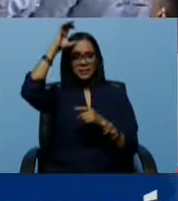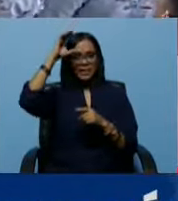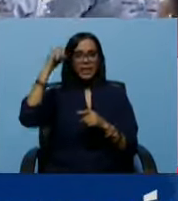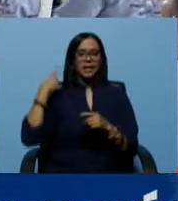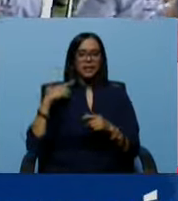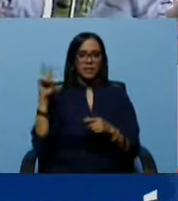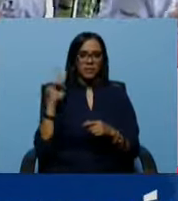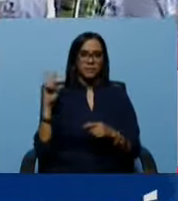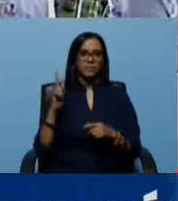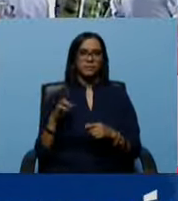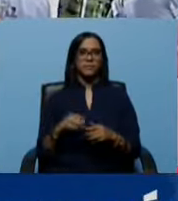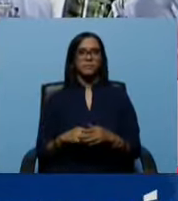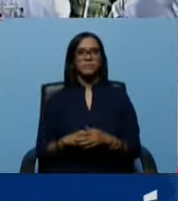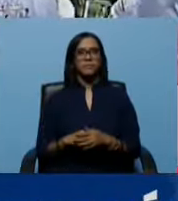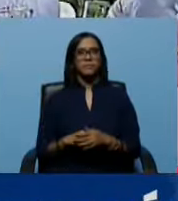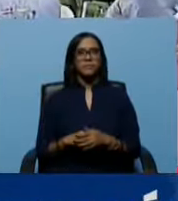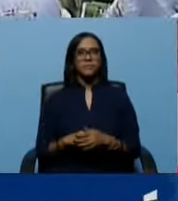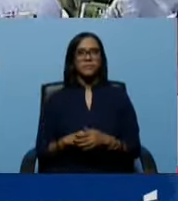Venezuela.